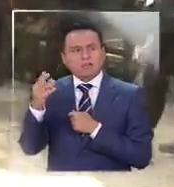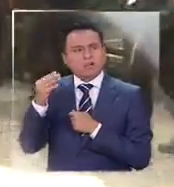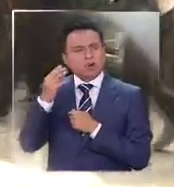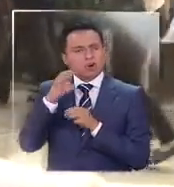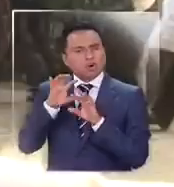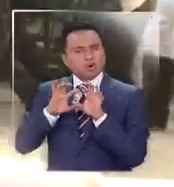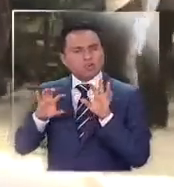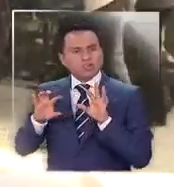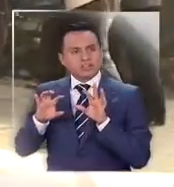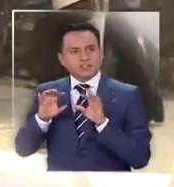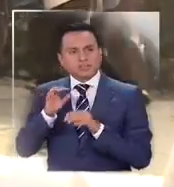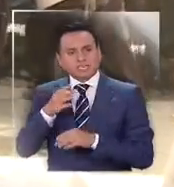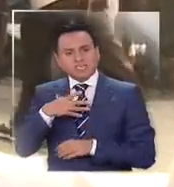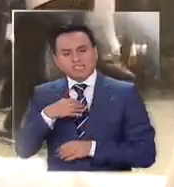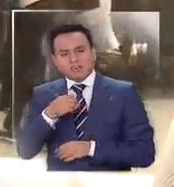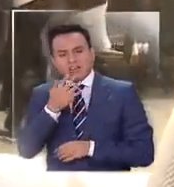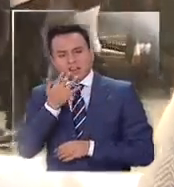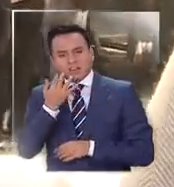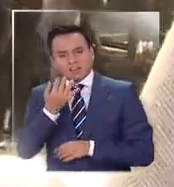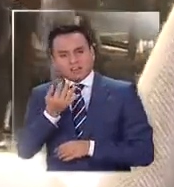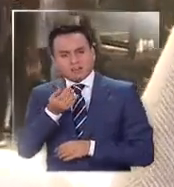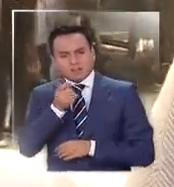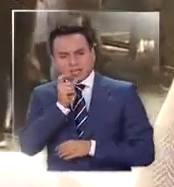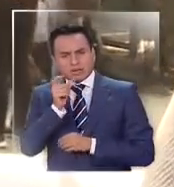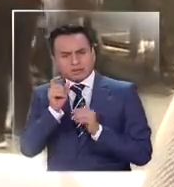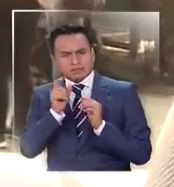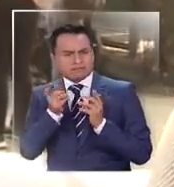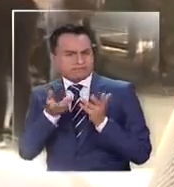cosas, así como, ah, mi hijita rica,